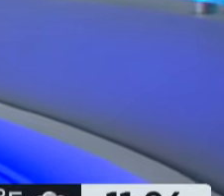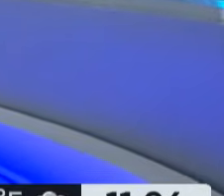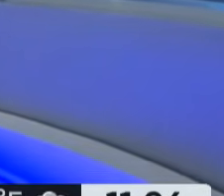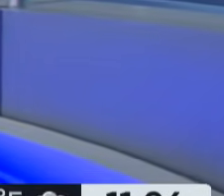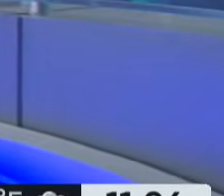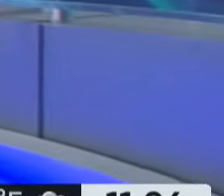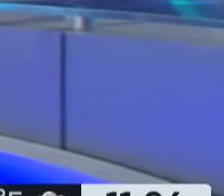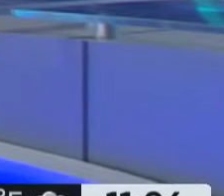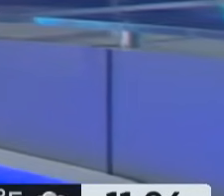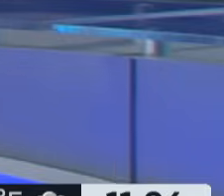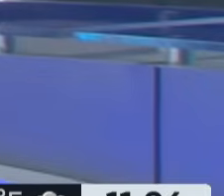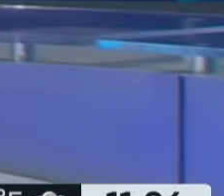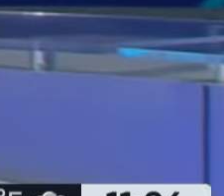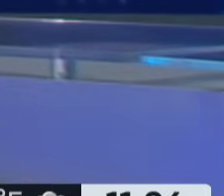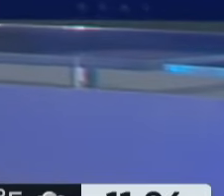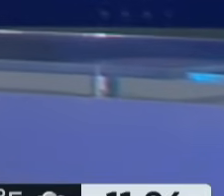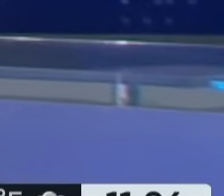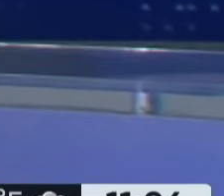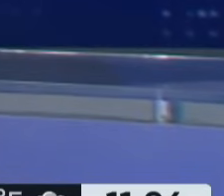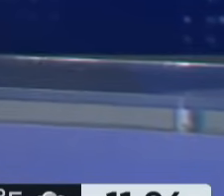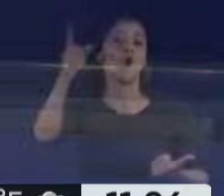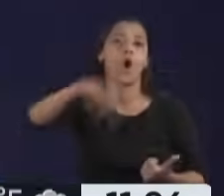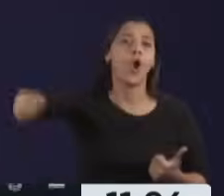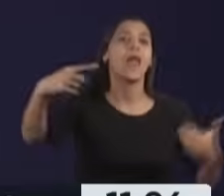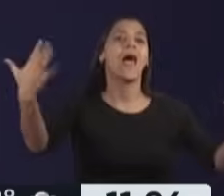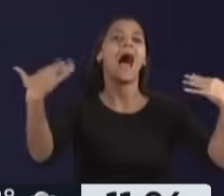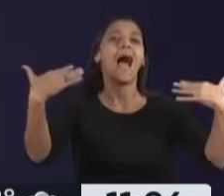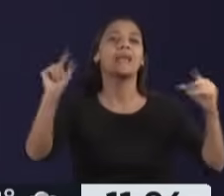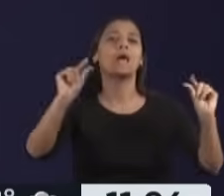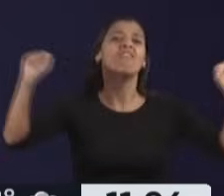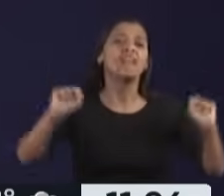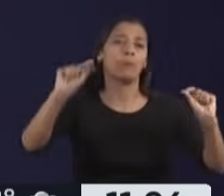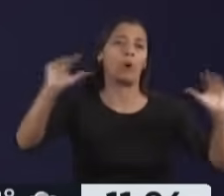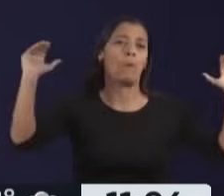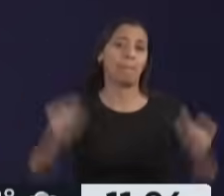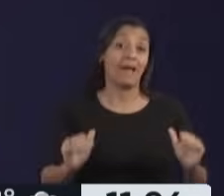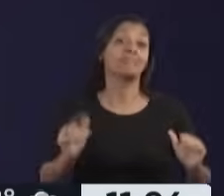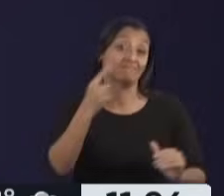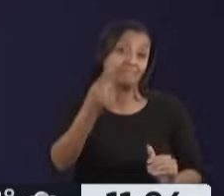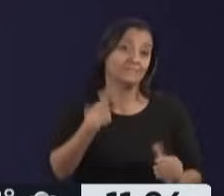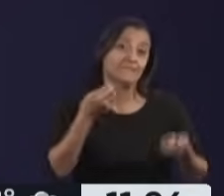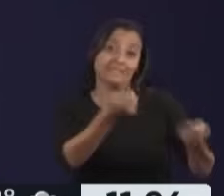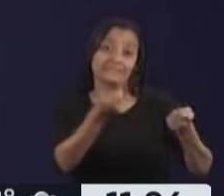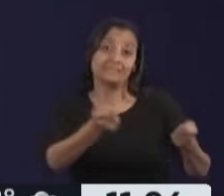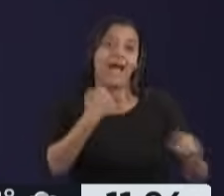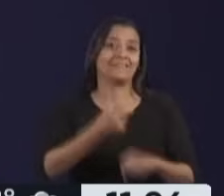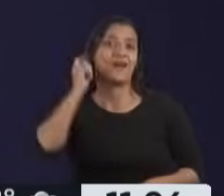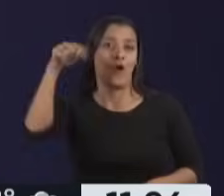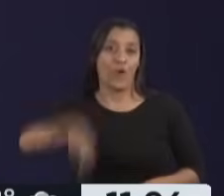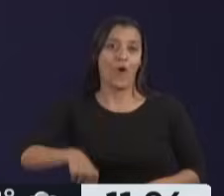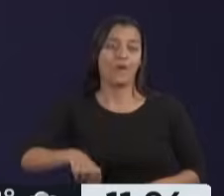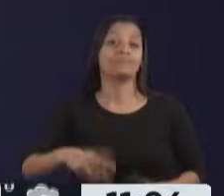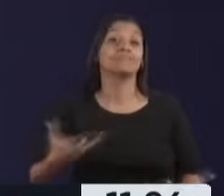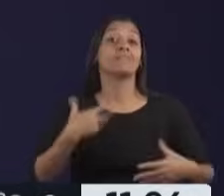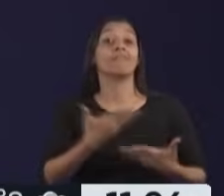Estamos en vivo desde Casa de Gobierno, escuchamos al vocero presidencial. Sala. ¿Vieron? Gestión pura, gestión pura. Así que estoy